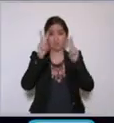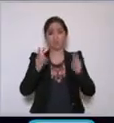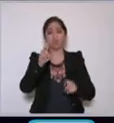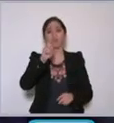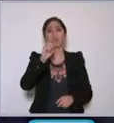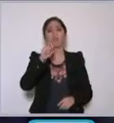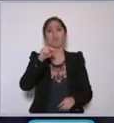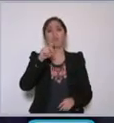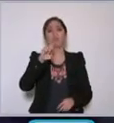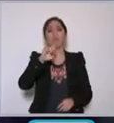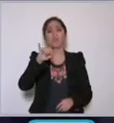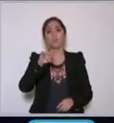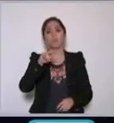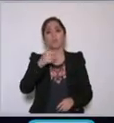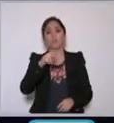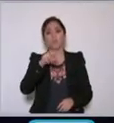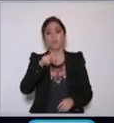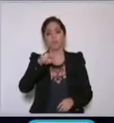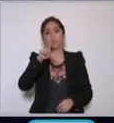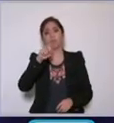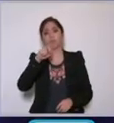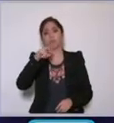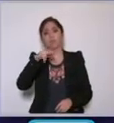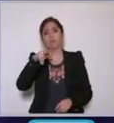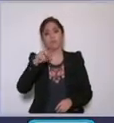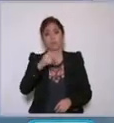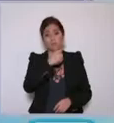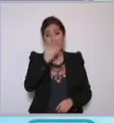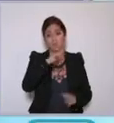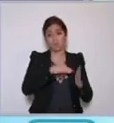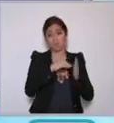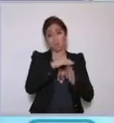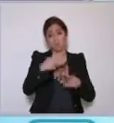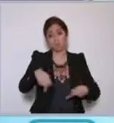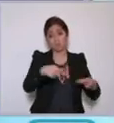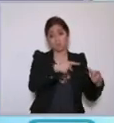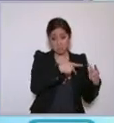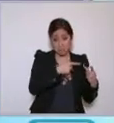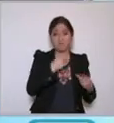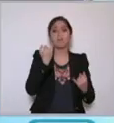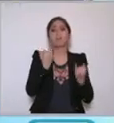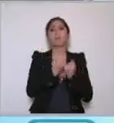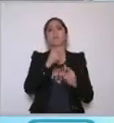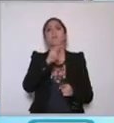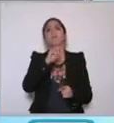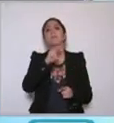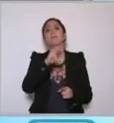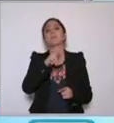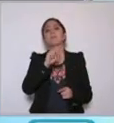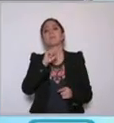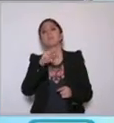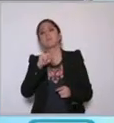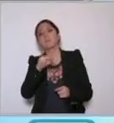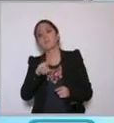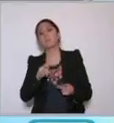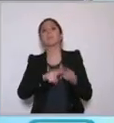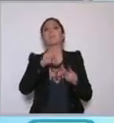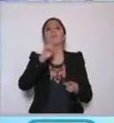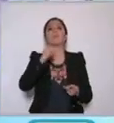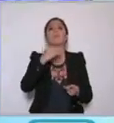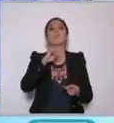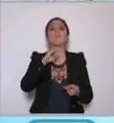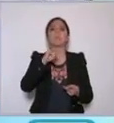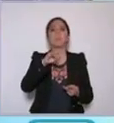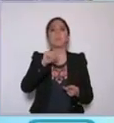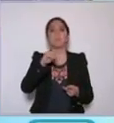Vendieron 10 millones de discos No, qué hasta bárbaro. la fecha. Nos dejan canciones como Vivir sin aire, Oye mi amor, No,